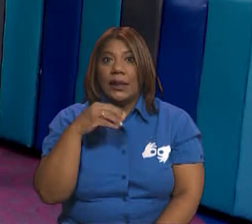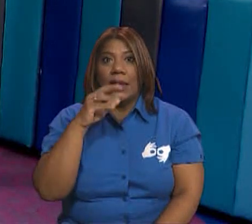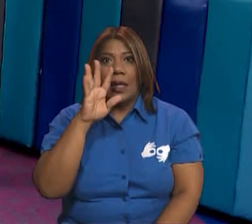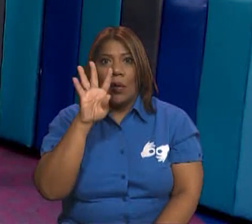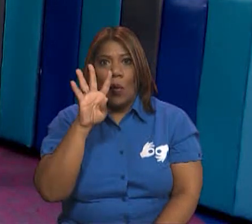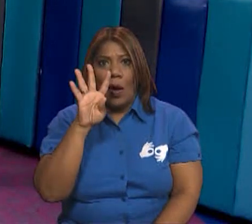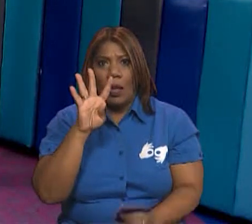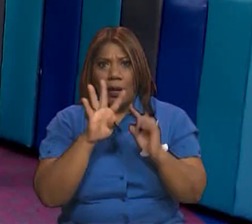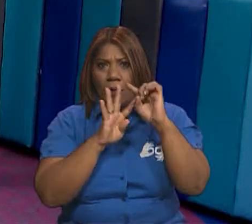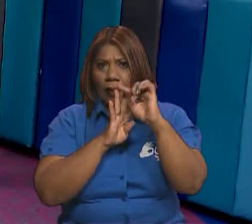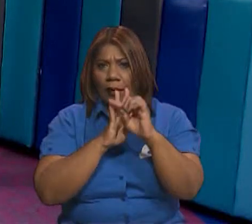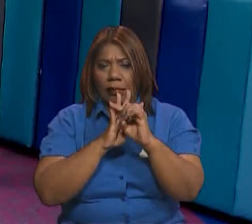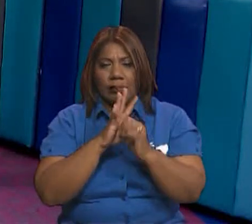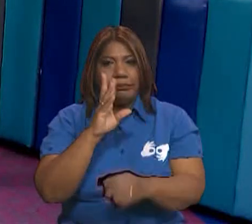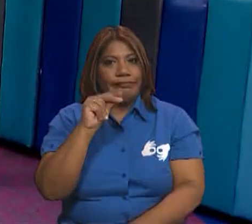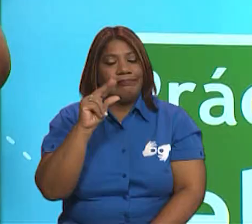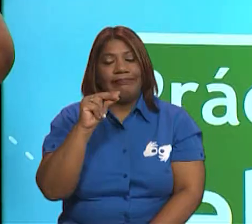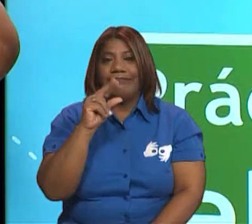No tiene cuatro lados.